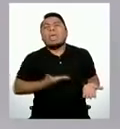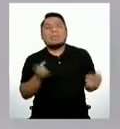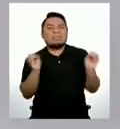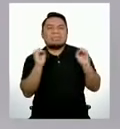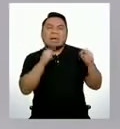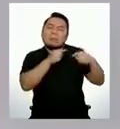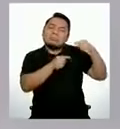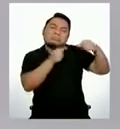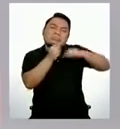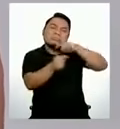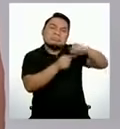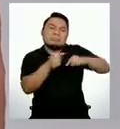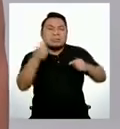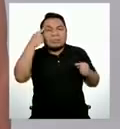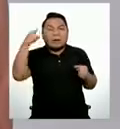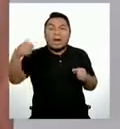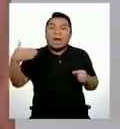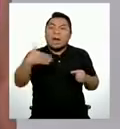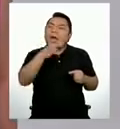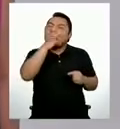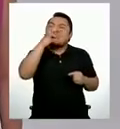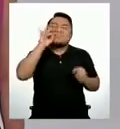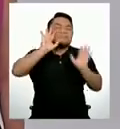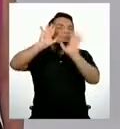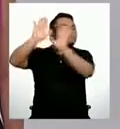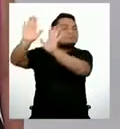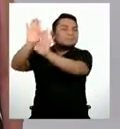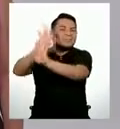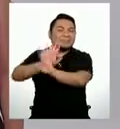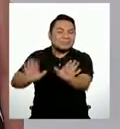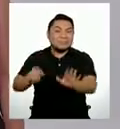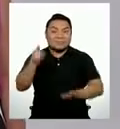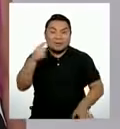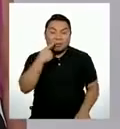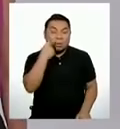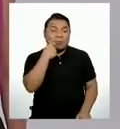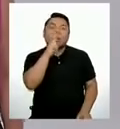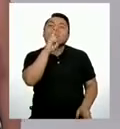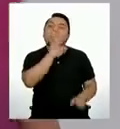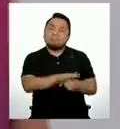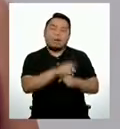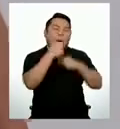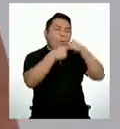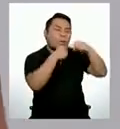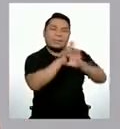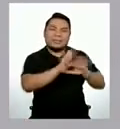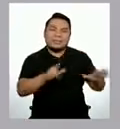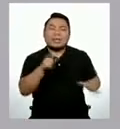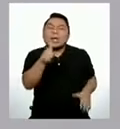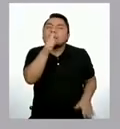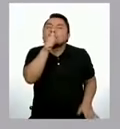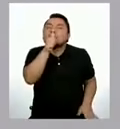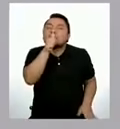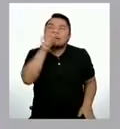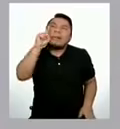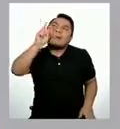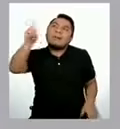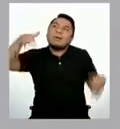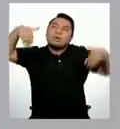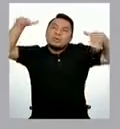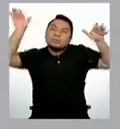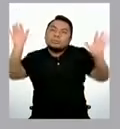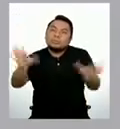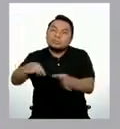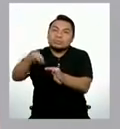ni hablaron de dónde venían esos animalitos. El hombre cumplió su palabra y guardó su secreto como lo